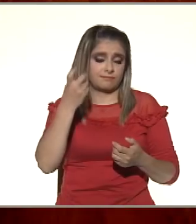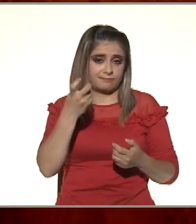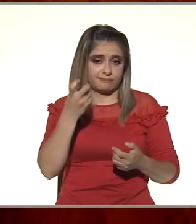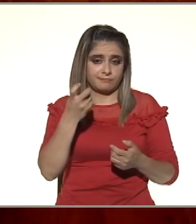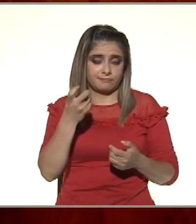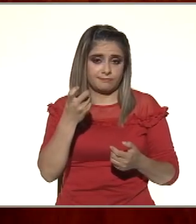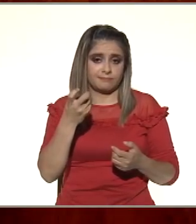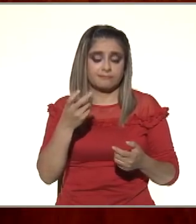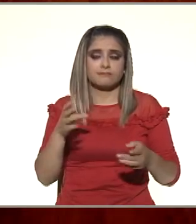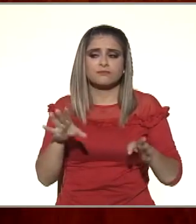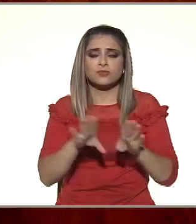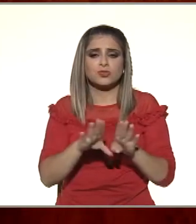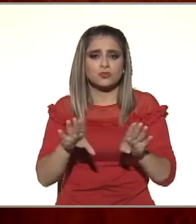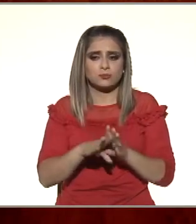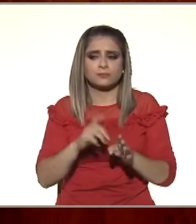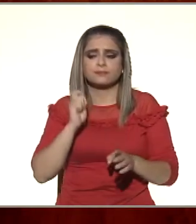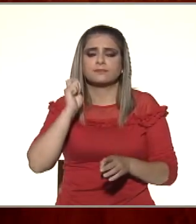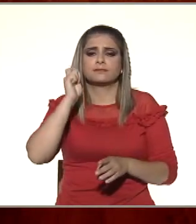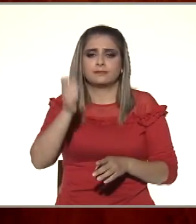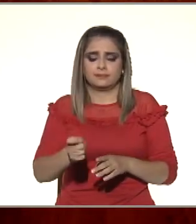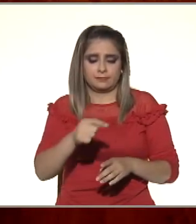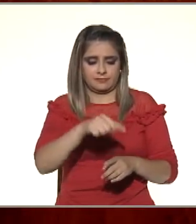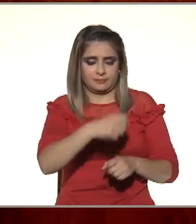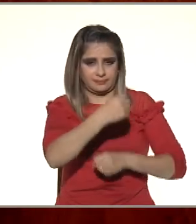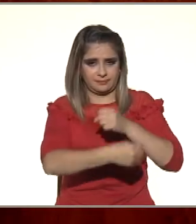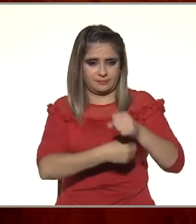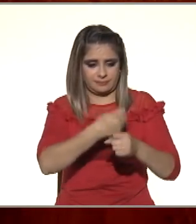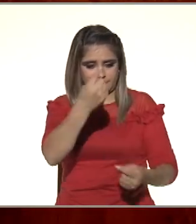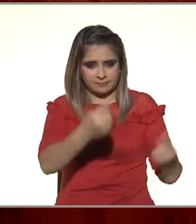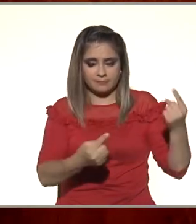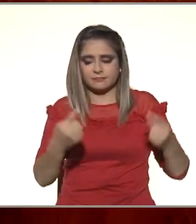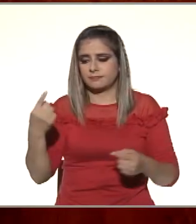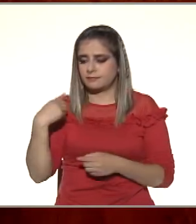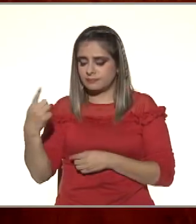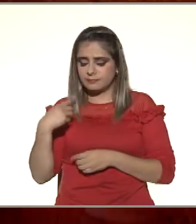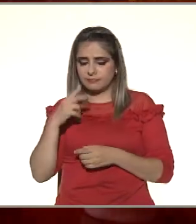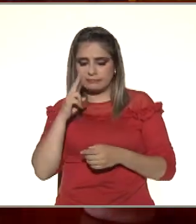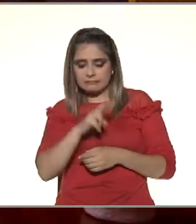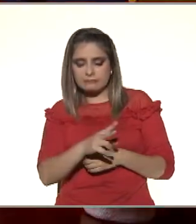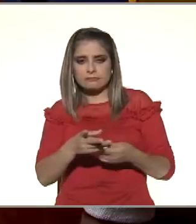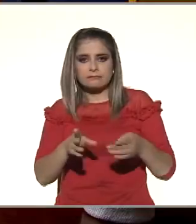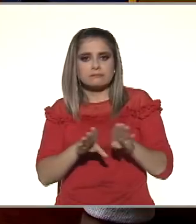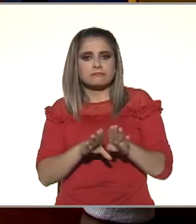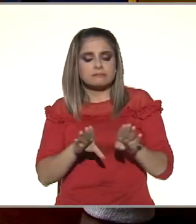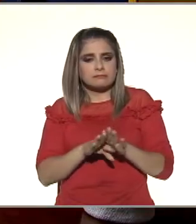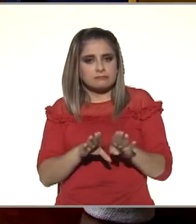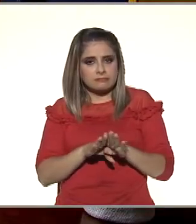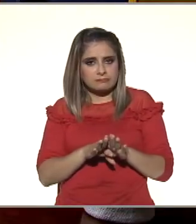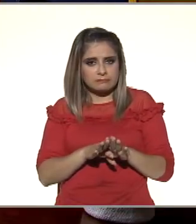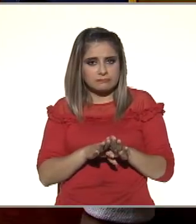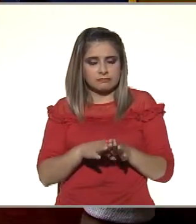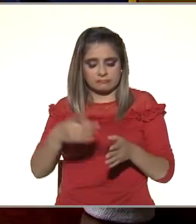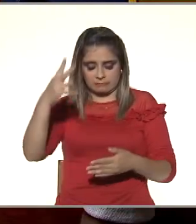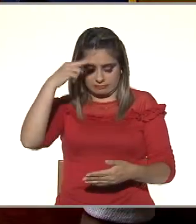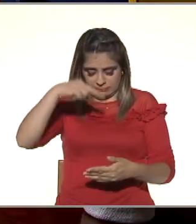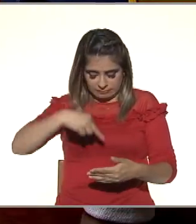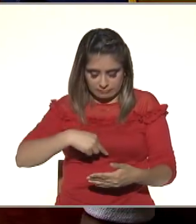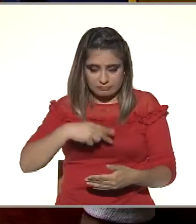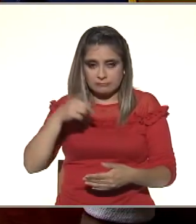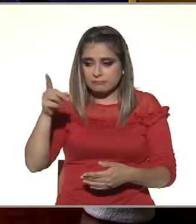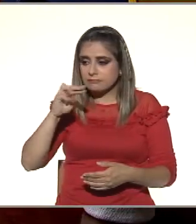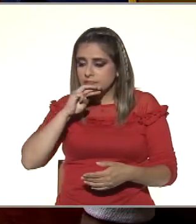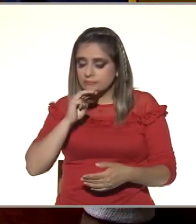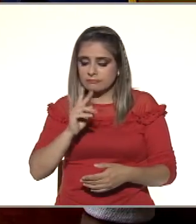es cómo significa para esas edades, para nosotros mismos, porque eso es precisamente internalizar bien al padre o a la